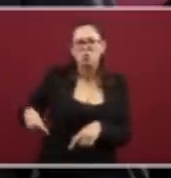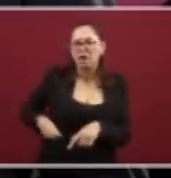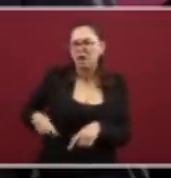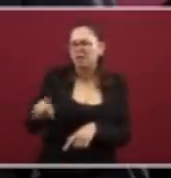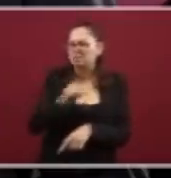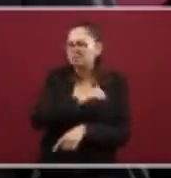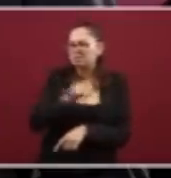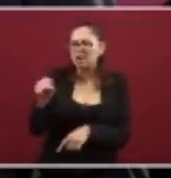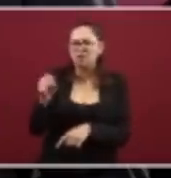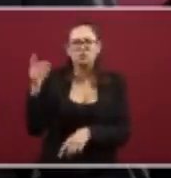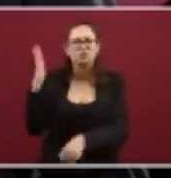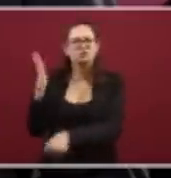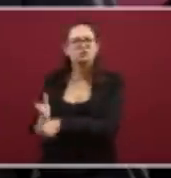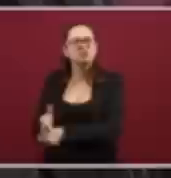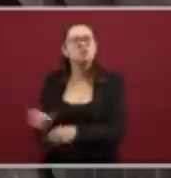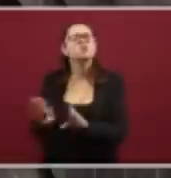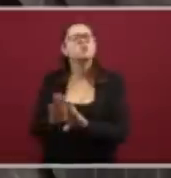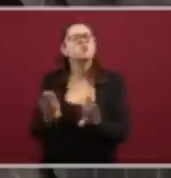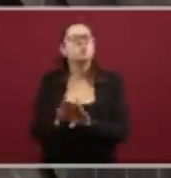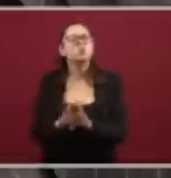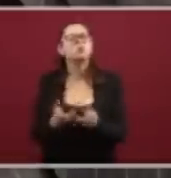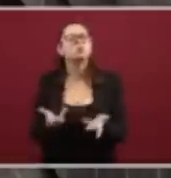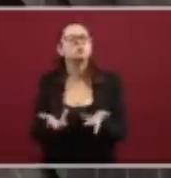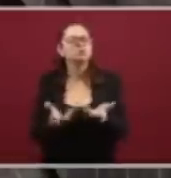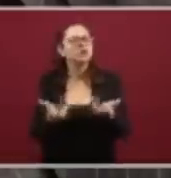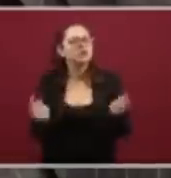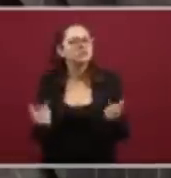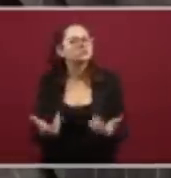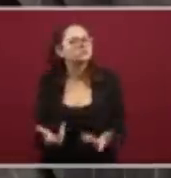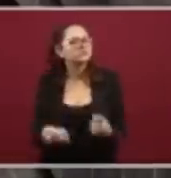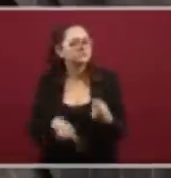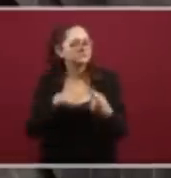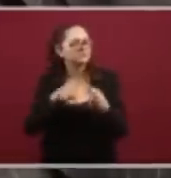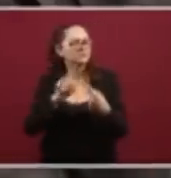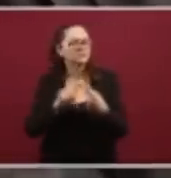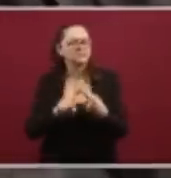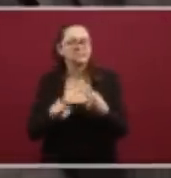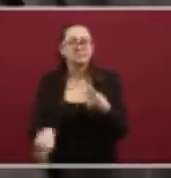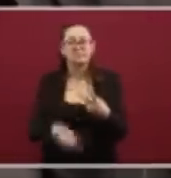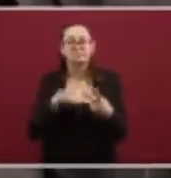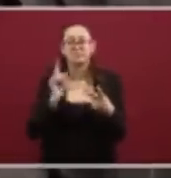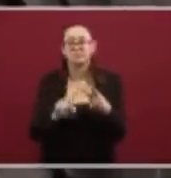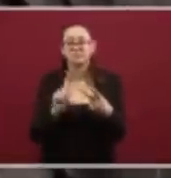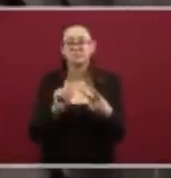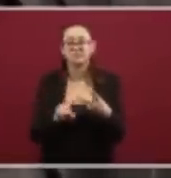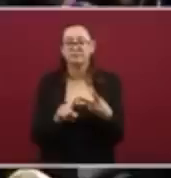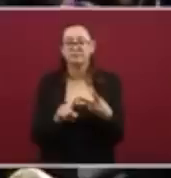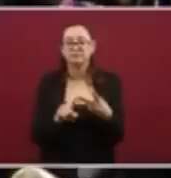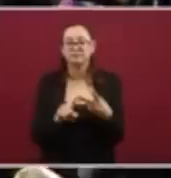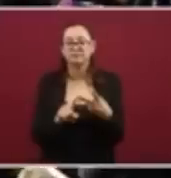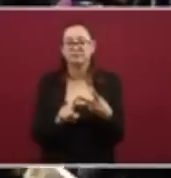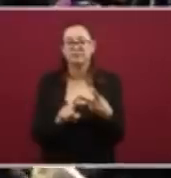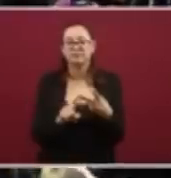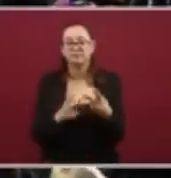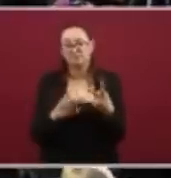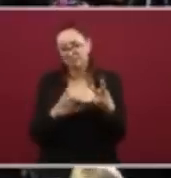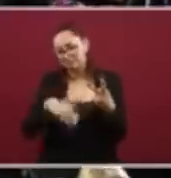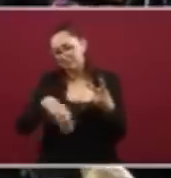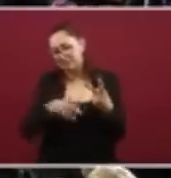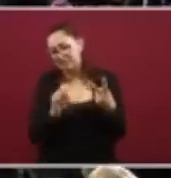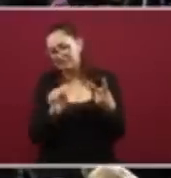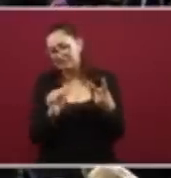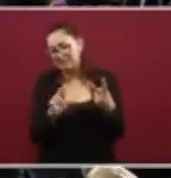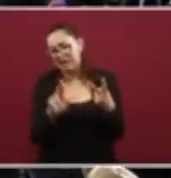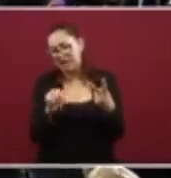un tema el otro tema y continuando con lo que dijo sara qué